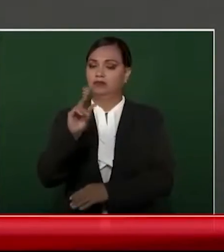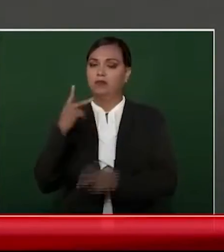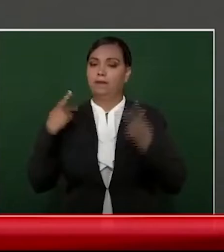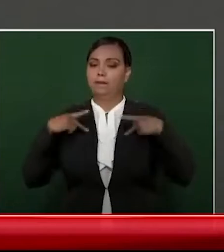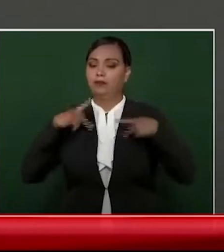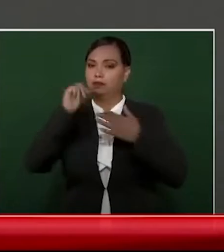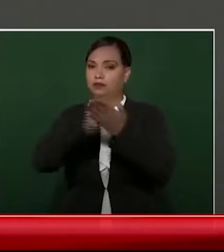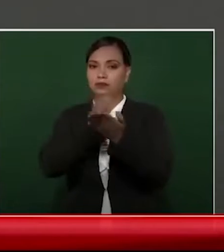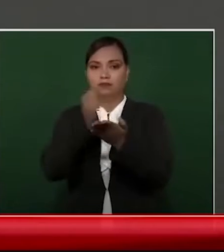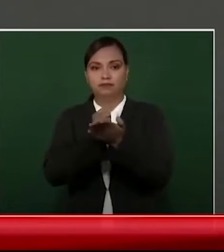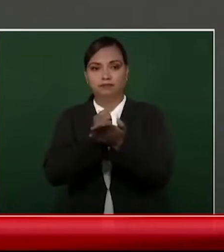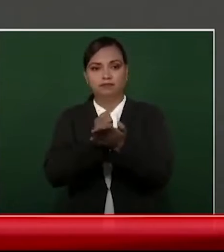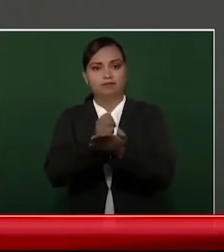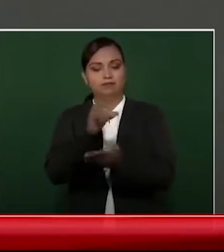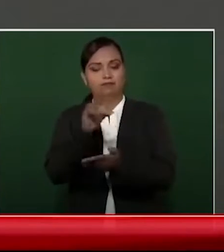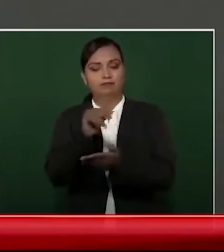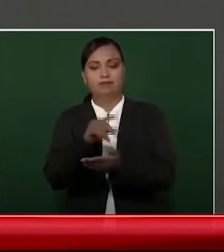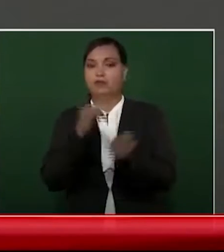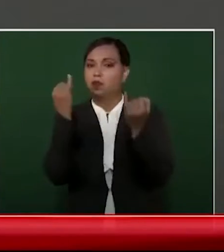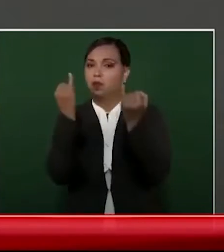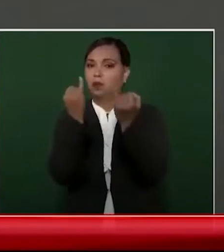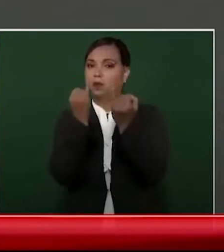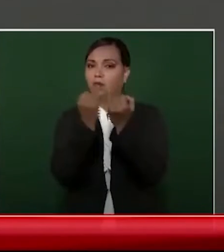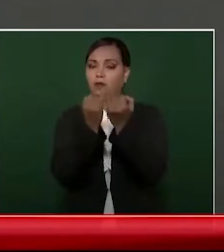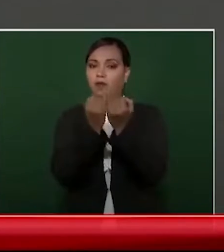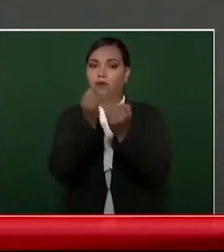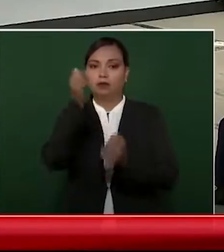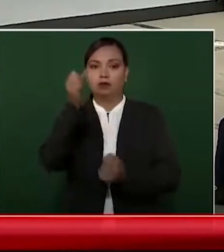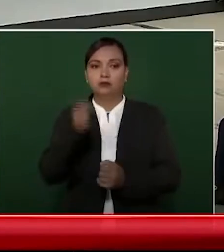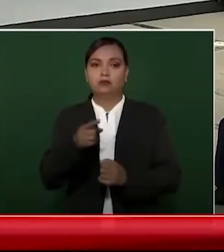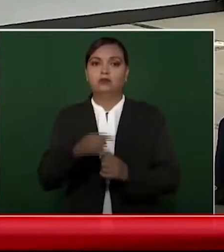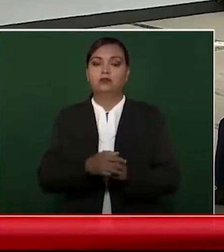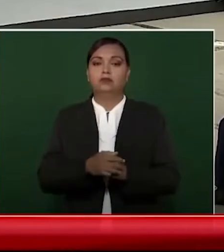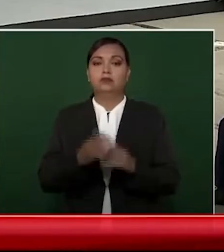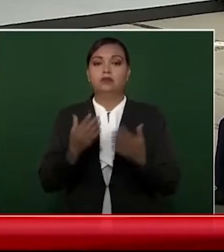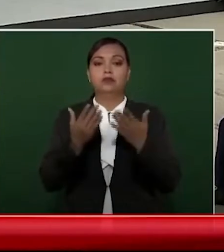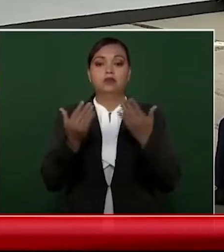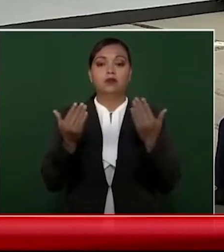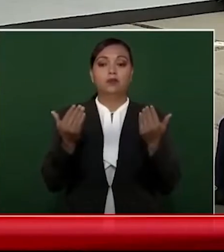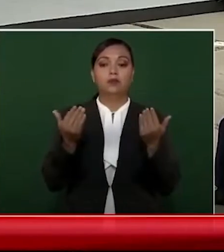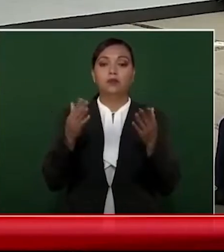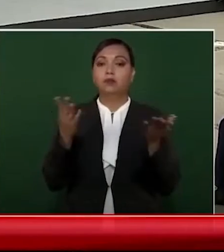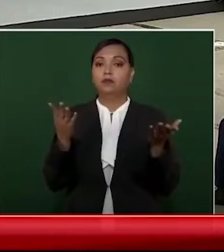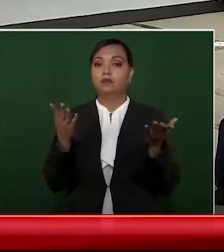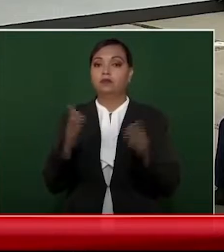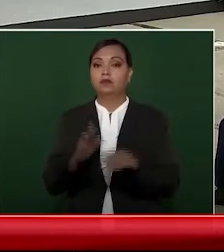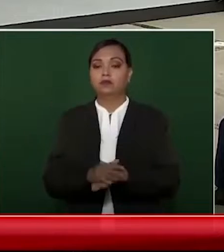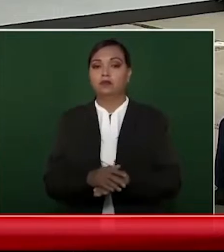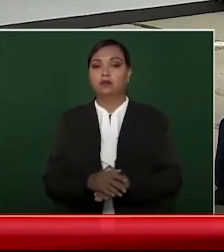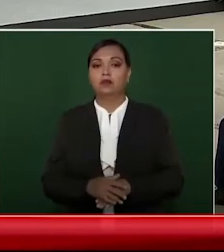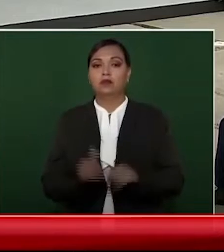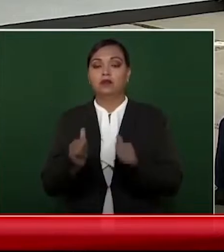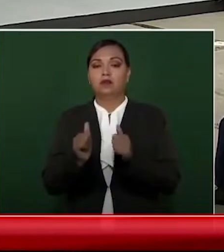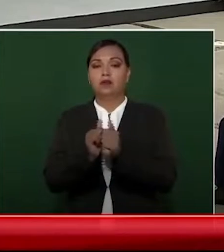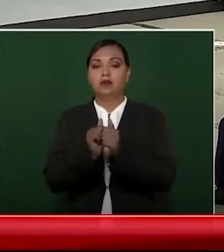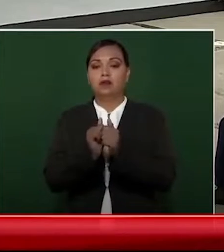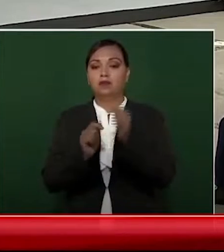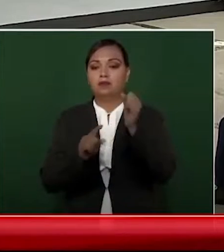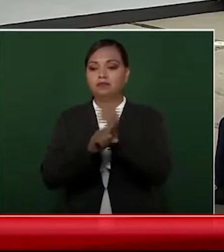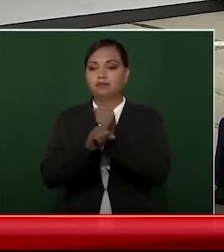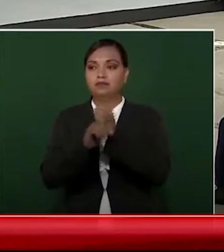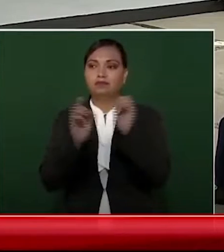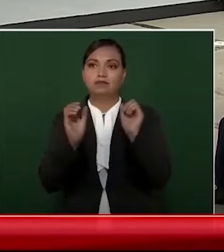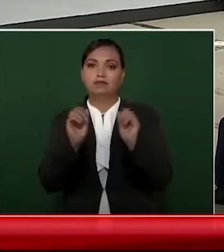de Tamaulipas, así también, aún en la adversidad o